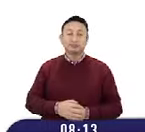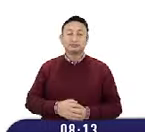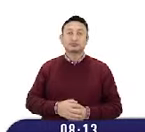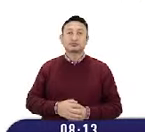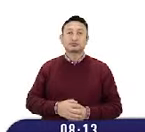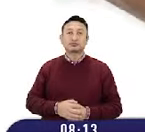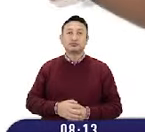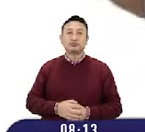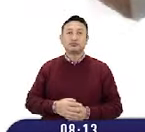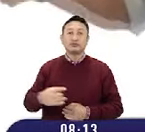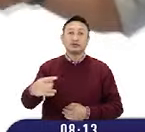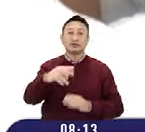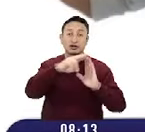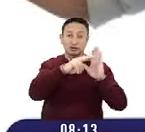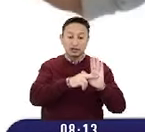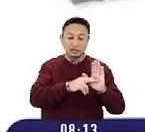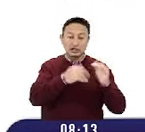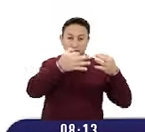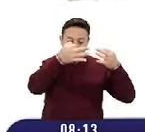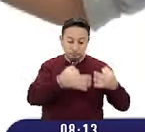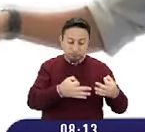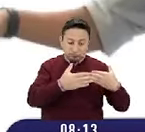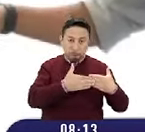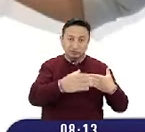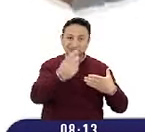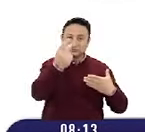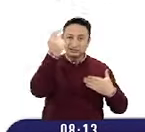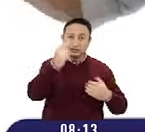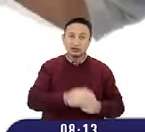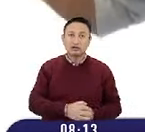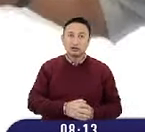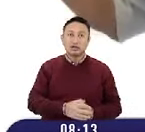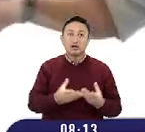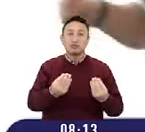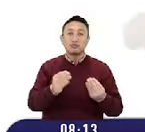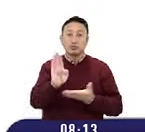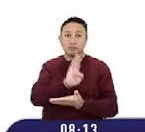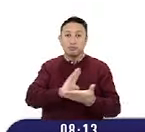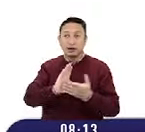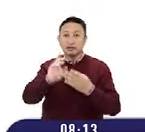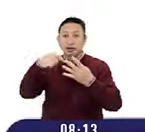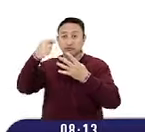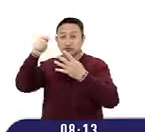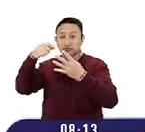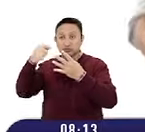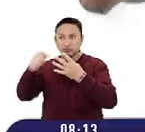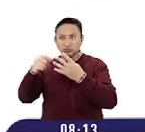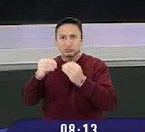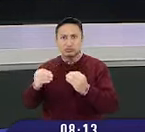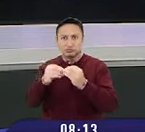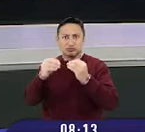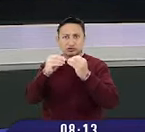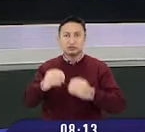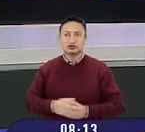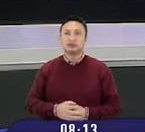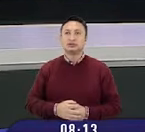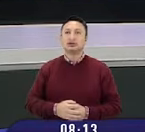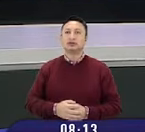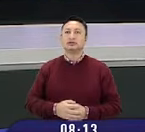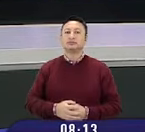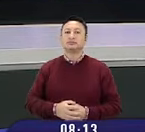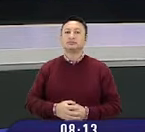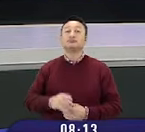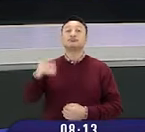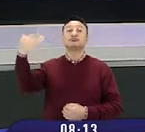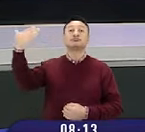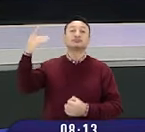municipal, que esa ordenanza se cumpla de manera inmediata, que sean muchos más los barrios que empecemos a regularizar. El alcalde